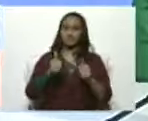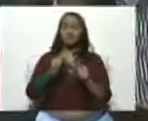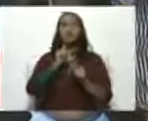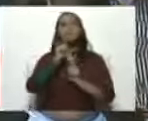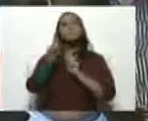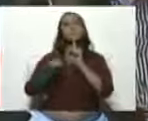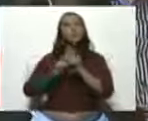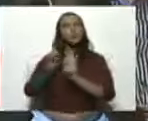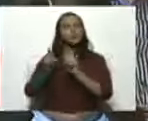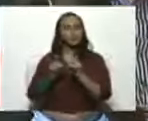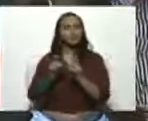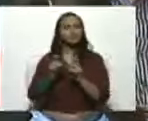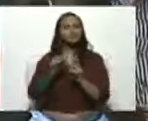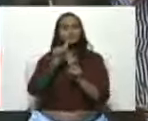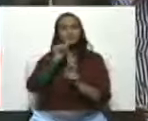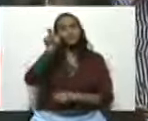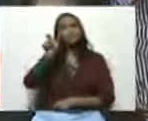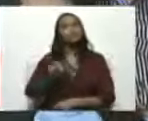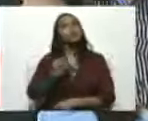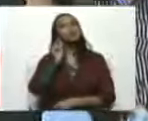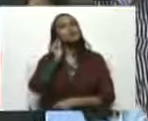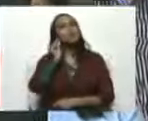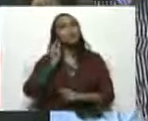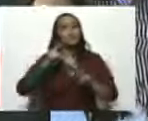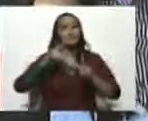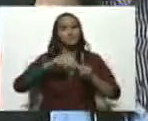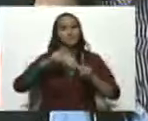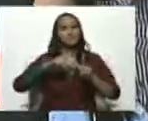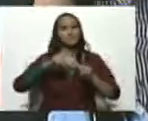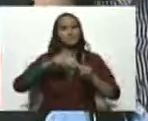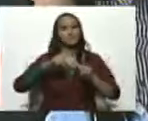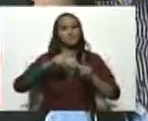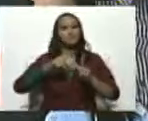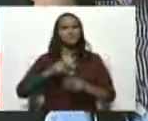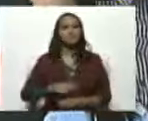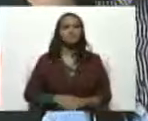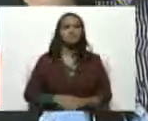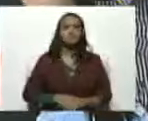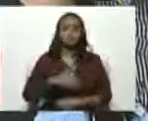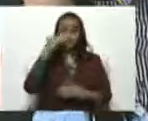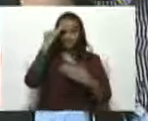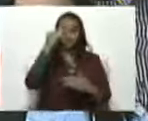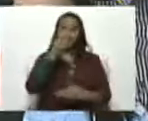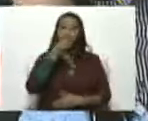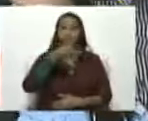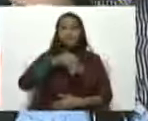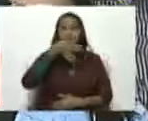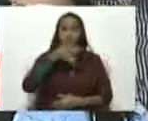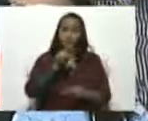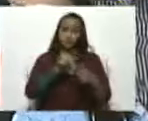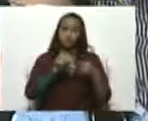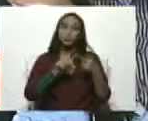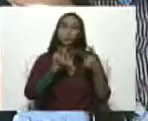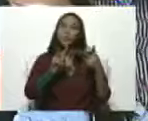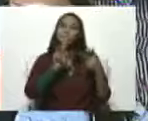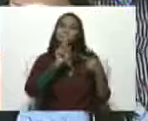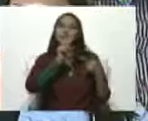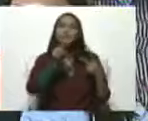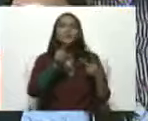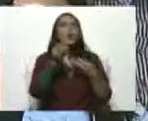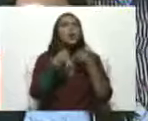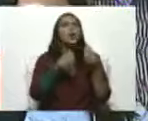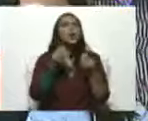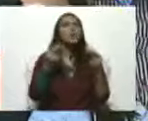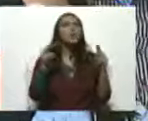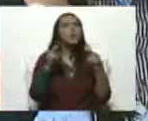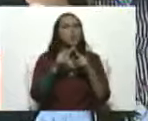preguntas con Melanie Castillo por Venezolana de Televisión. Saludos, muy buenas tardes. Me gustaría dos preguntas. Conocer cómo la